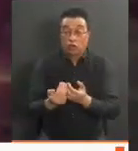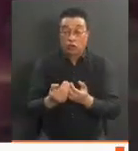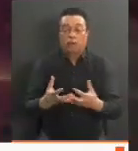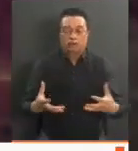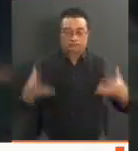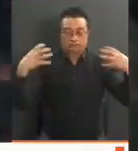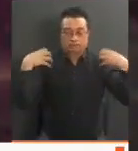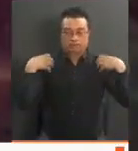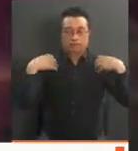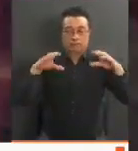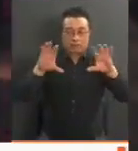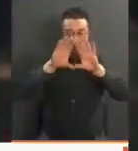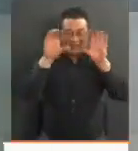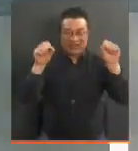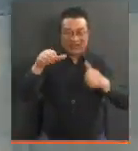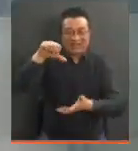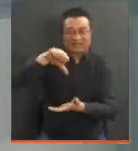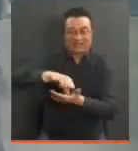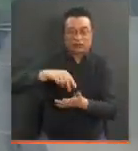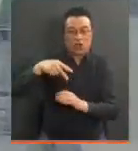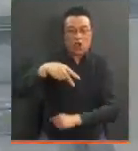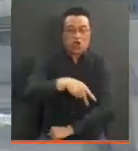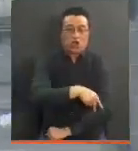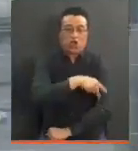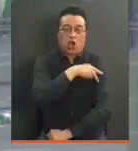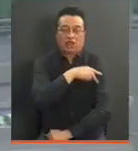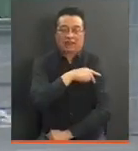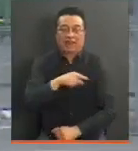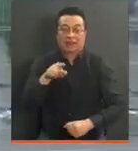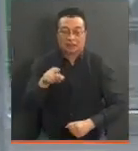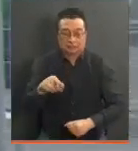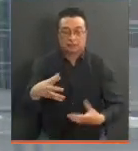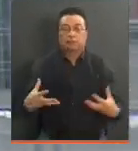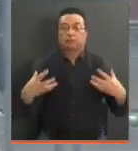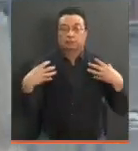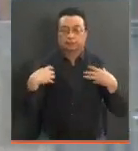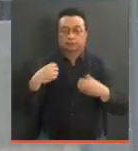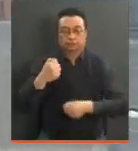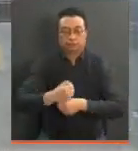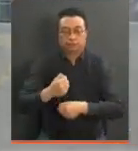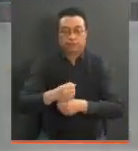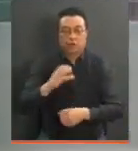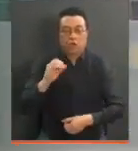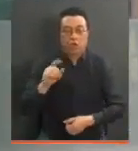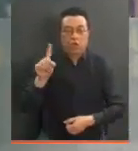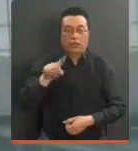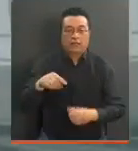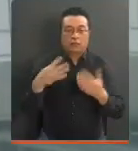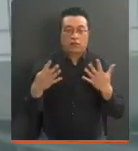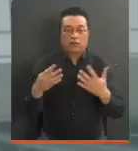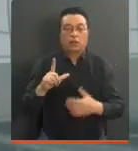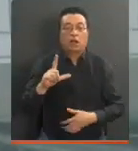de la Fiscalía Centro Norte, la cual dispuso del trabajo del OS9 y la Bocar de